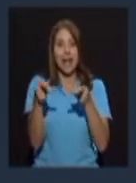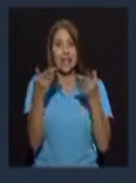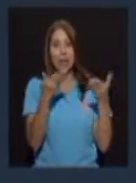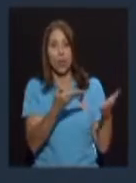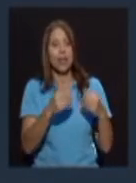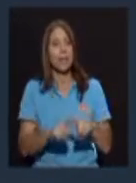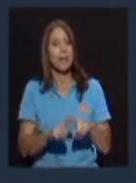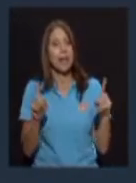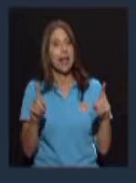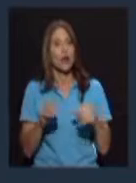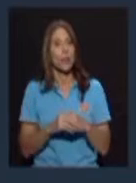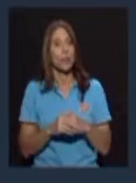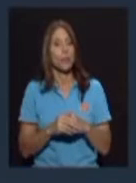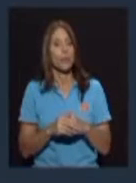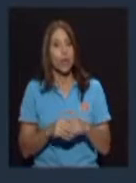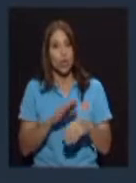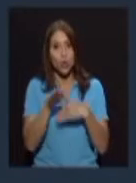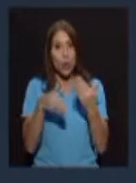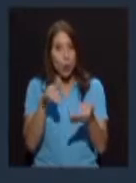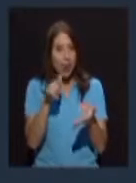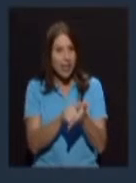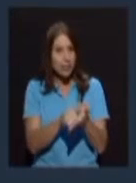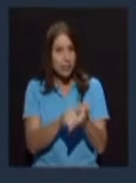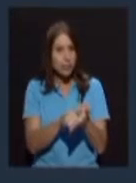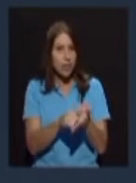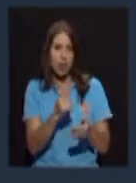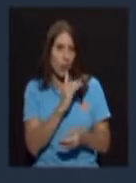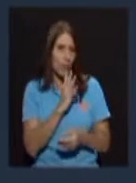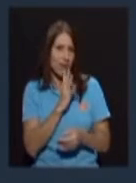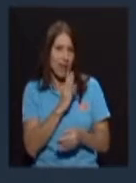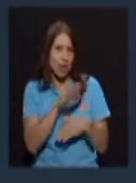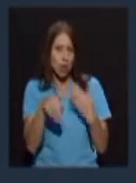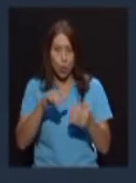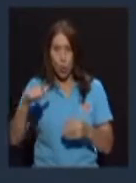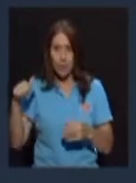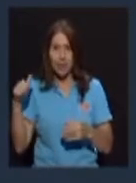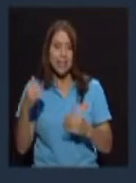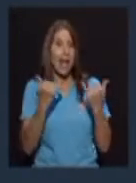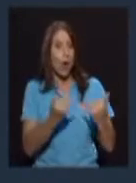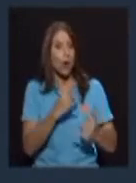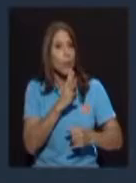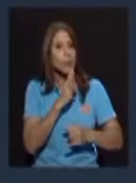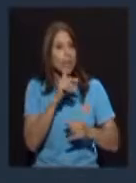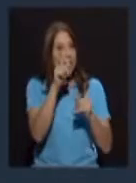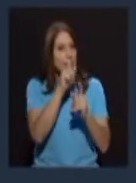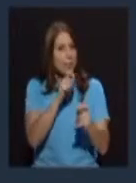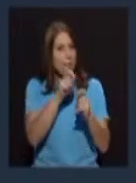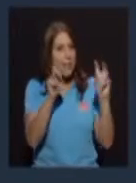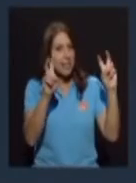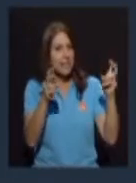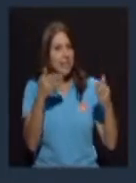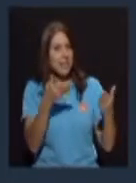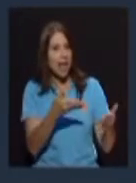Pero todo eso dicho, no vamos a hablar de todo lo demás, sino de un tema muy específico, que